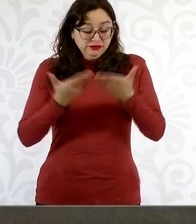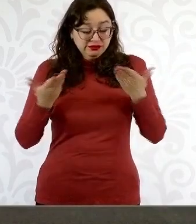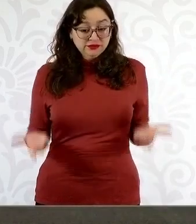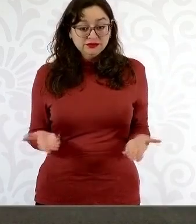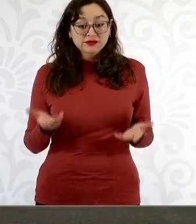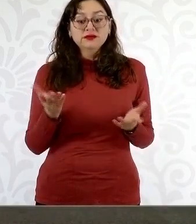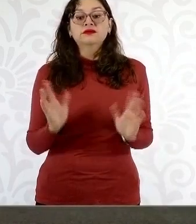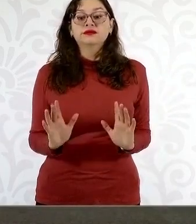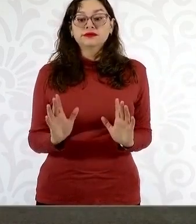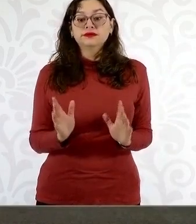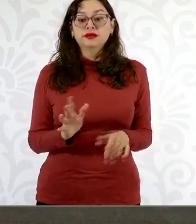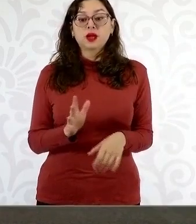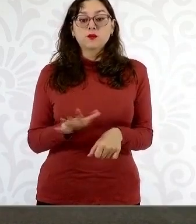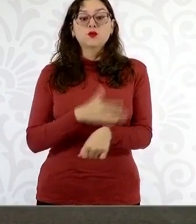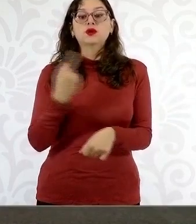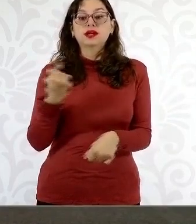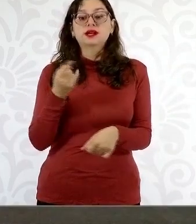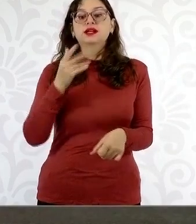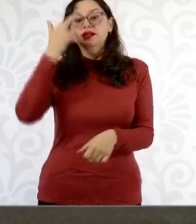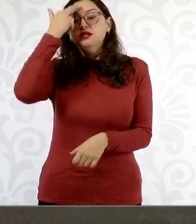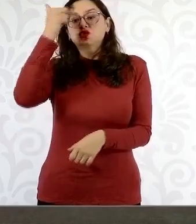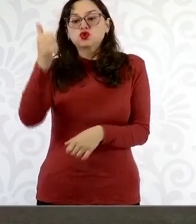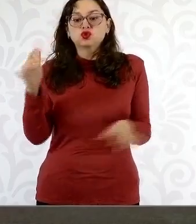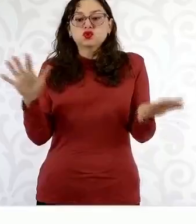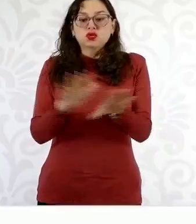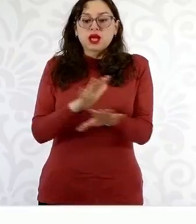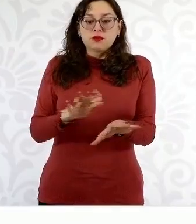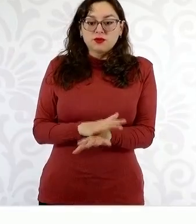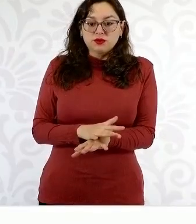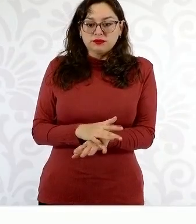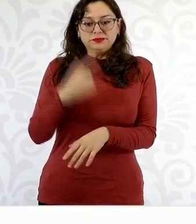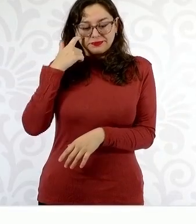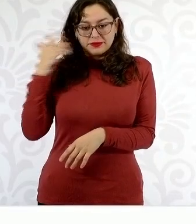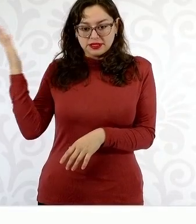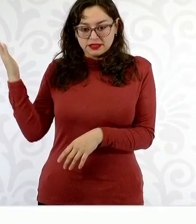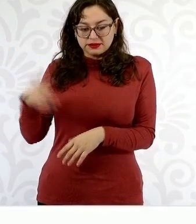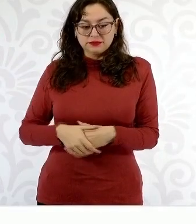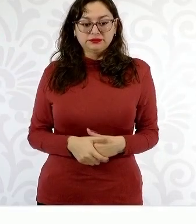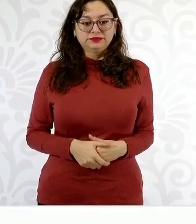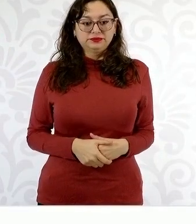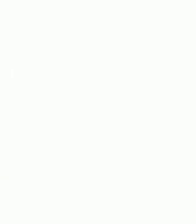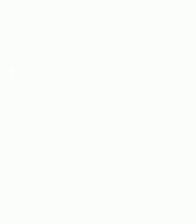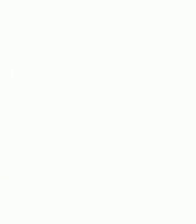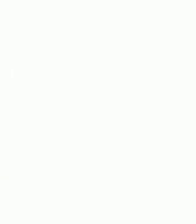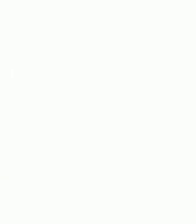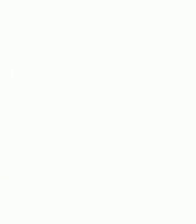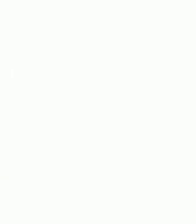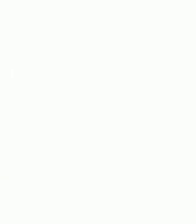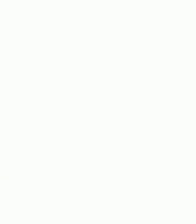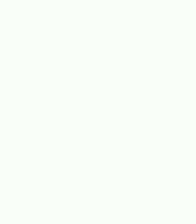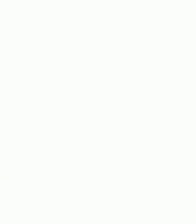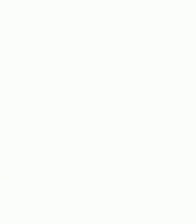poco introductoriamente? ¿Cuáles son los estados que tienen la mayor producción de industria textil? En primer lugar, Estado de